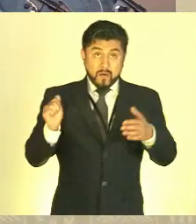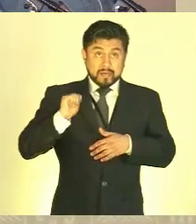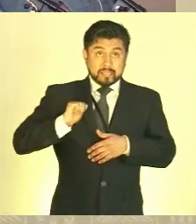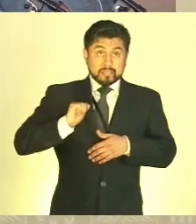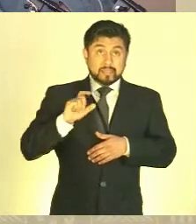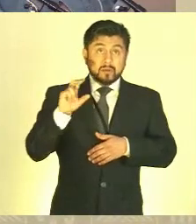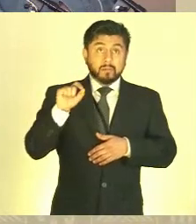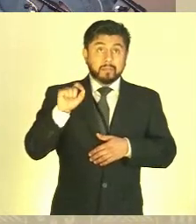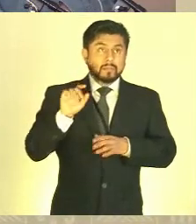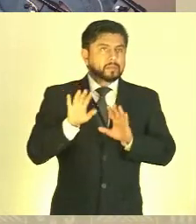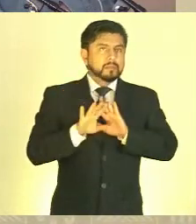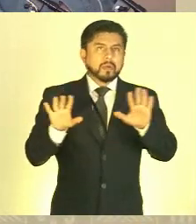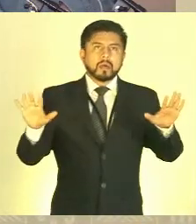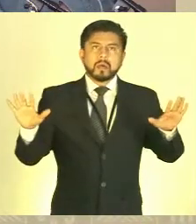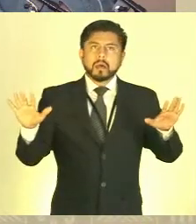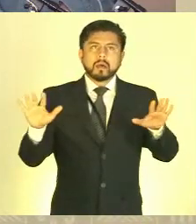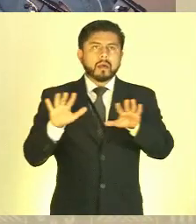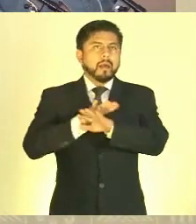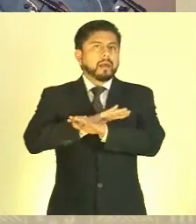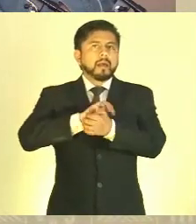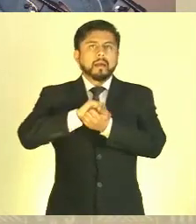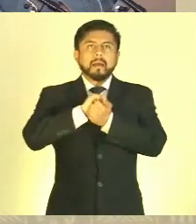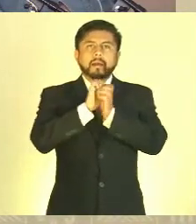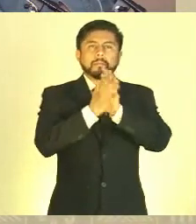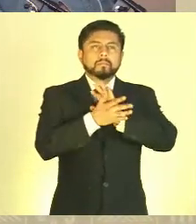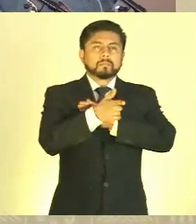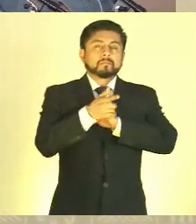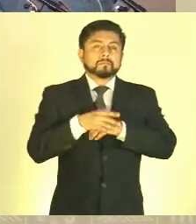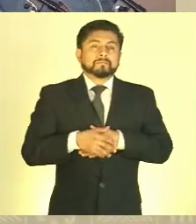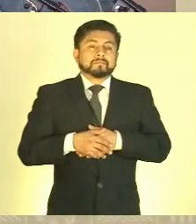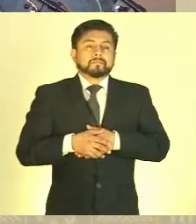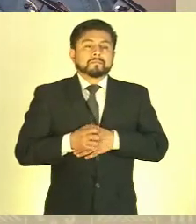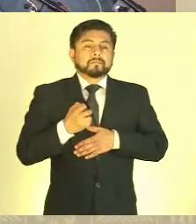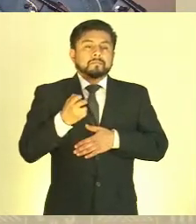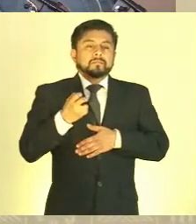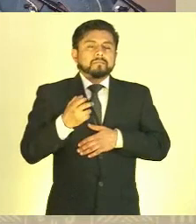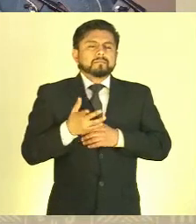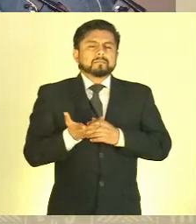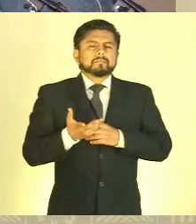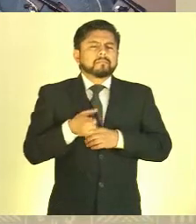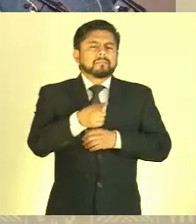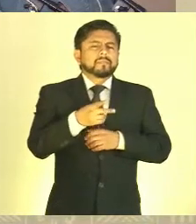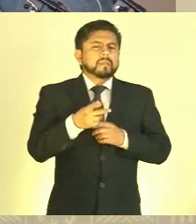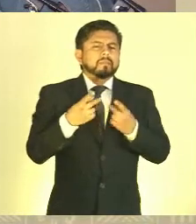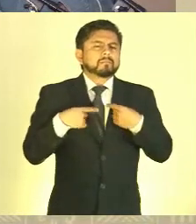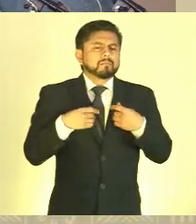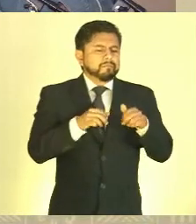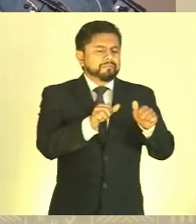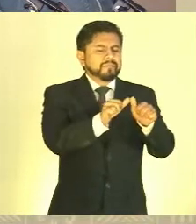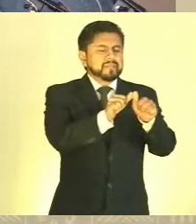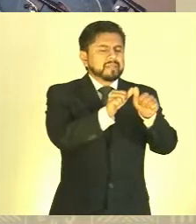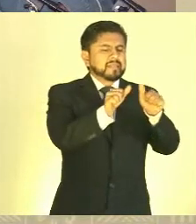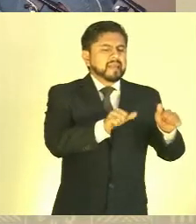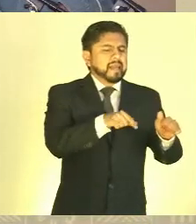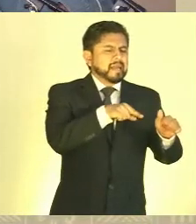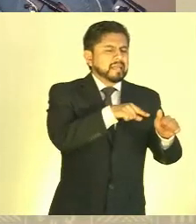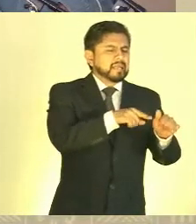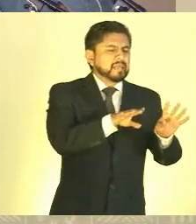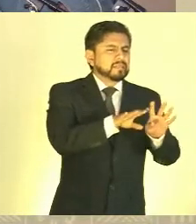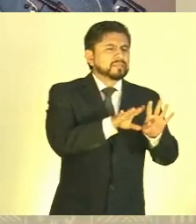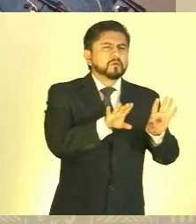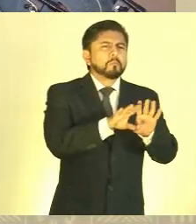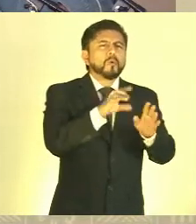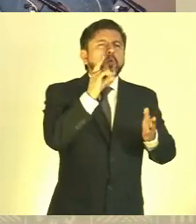cambió muchísimo, ¿no? Y la gente se cree que el arte persigue la